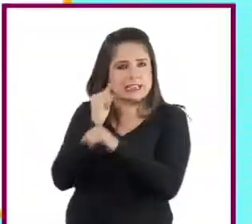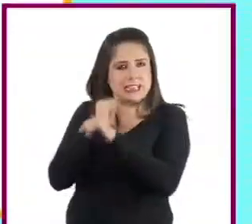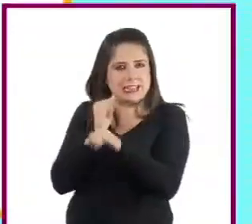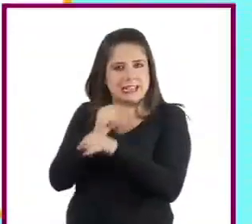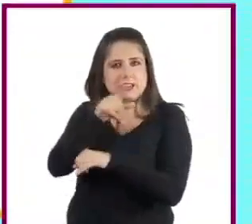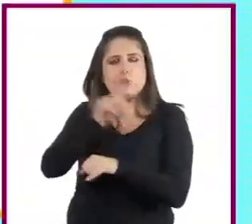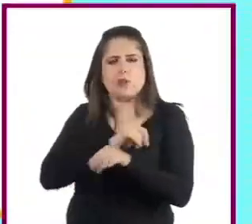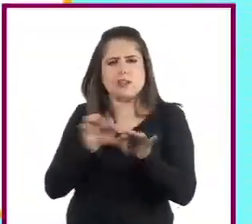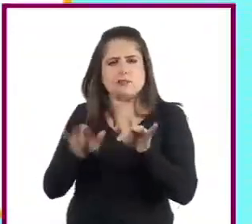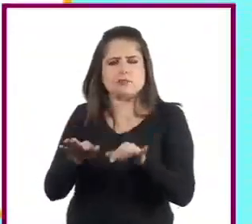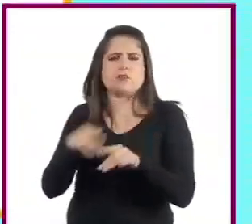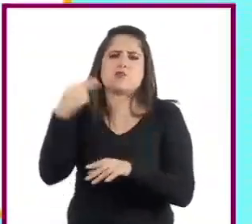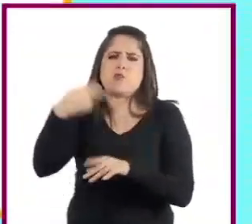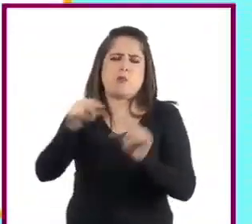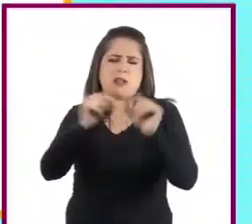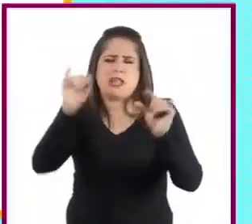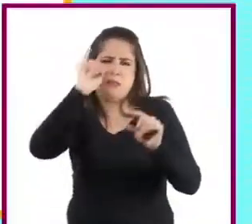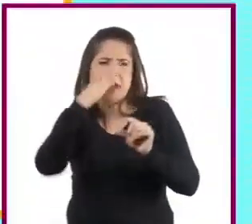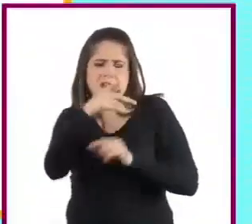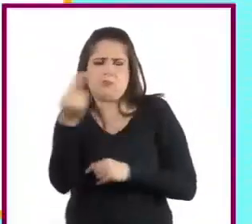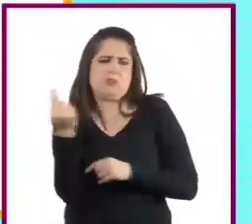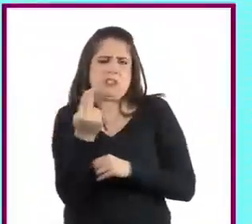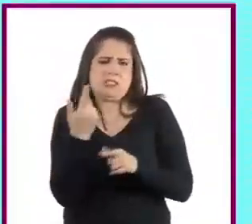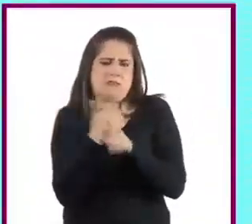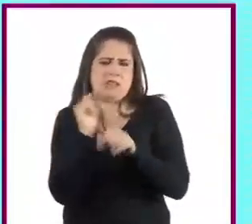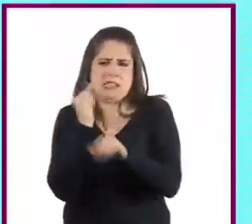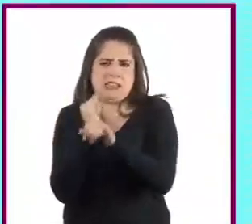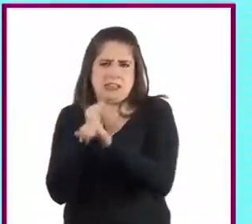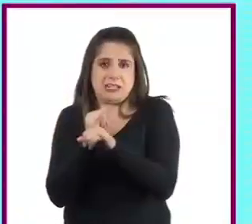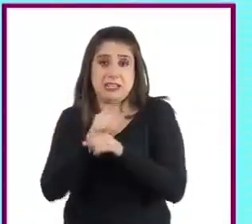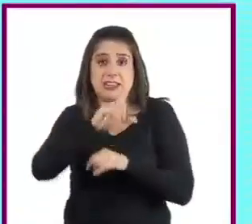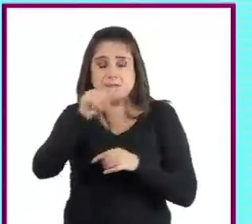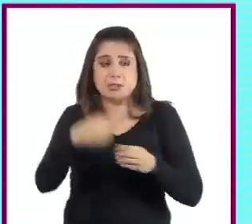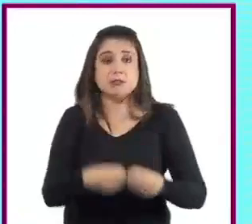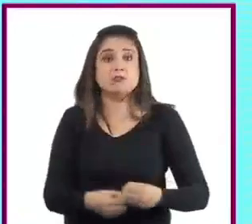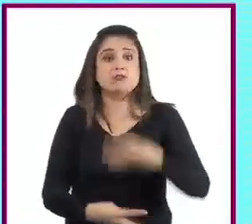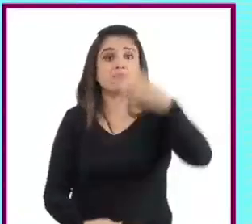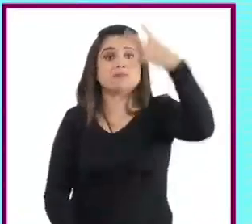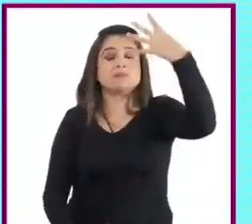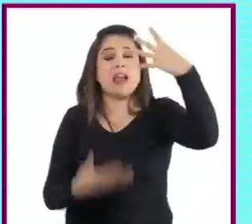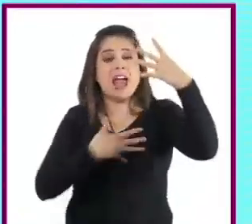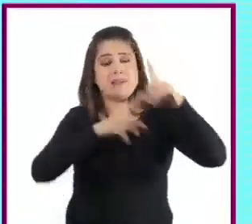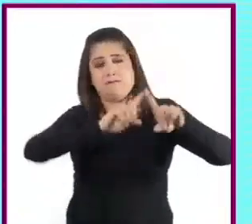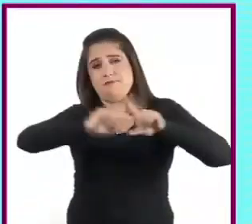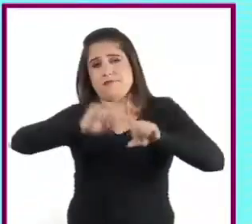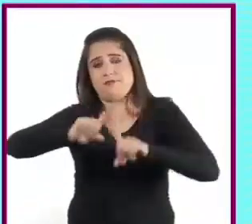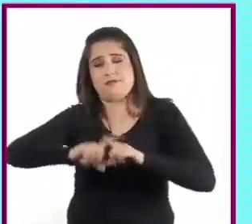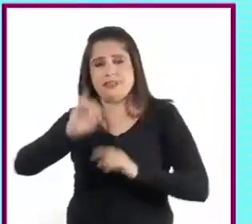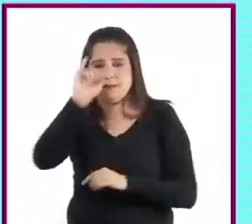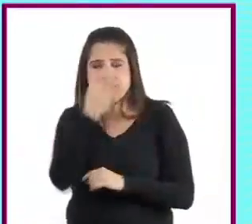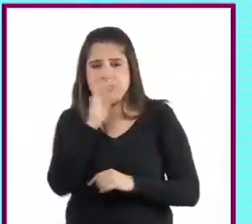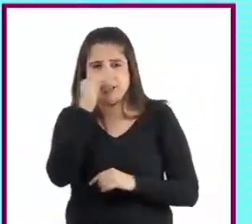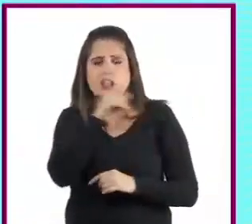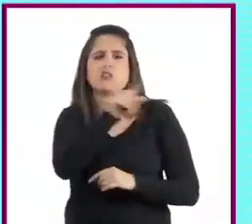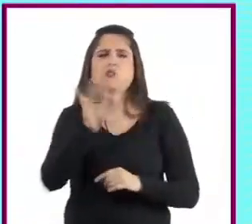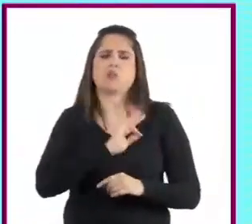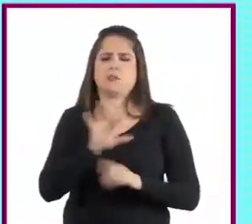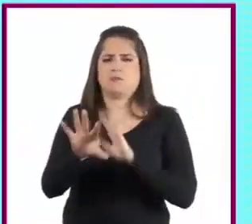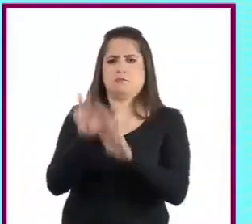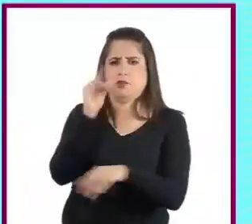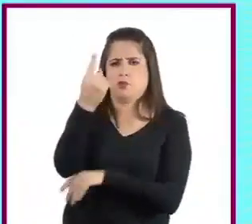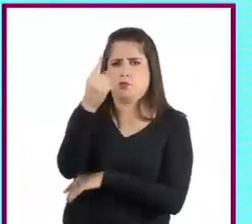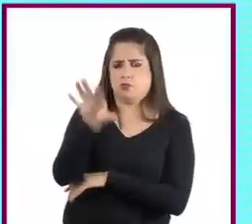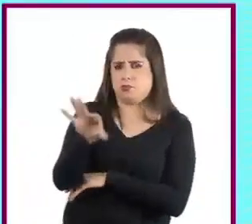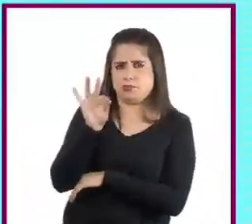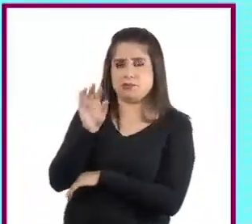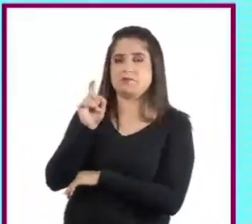donde escribimos el nombre de la imagen que necesitamos. Enseguida, aparecen varias opciones. Seleccionamos una